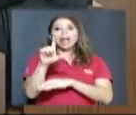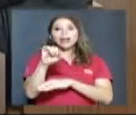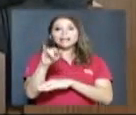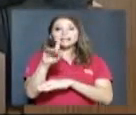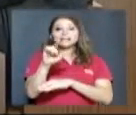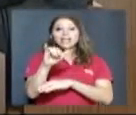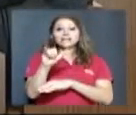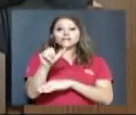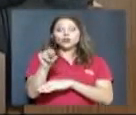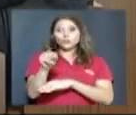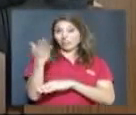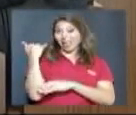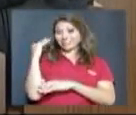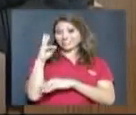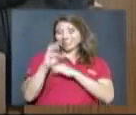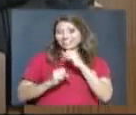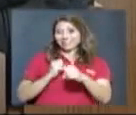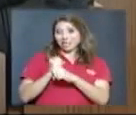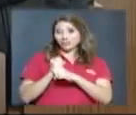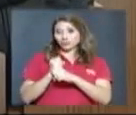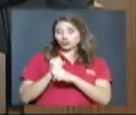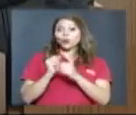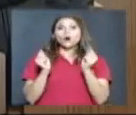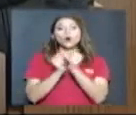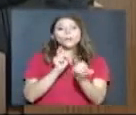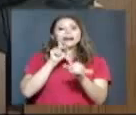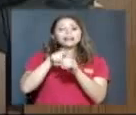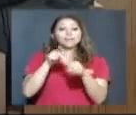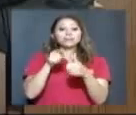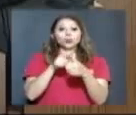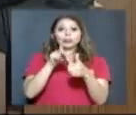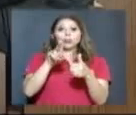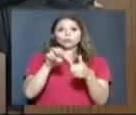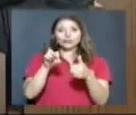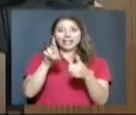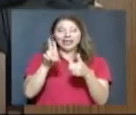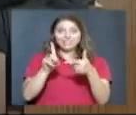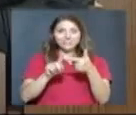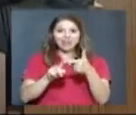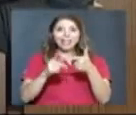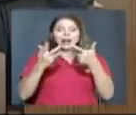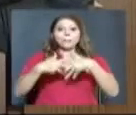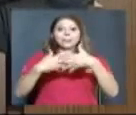en la discusión con la participación de UCR, de empresas privadas,